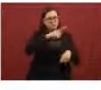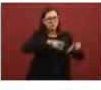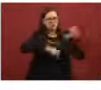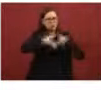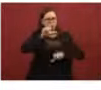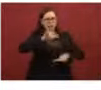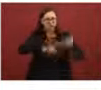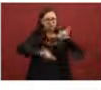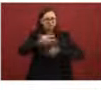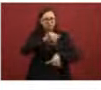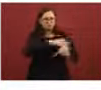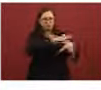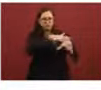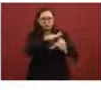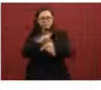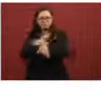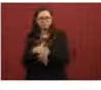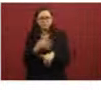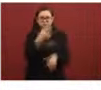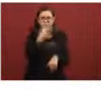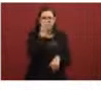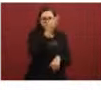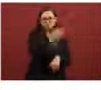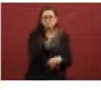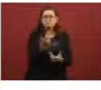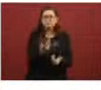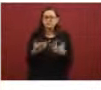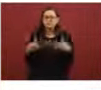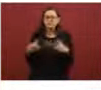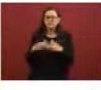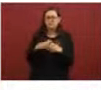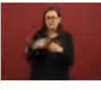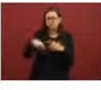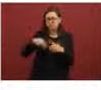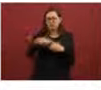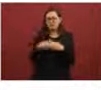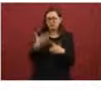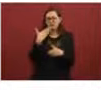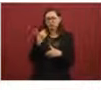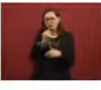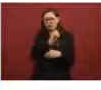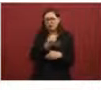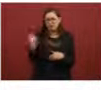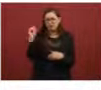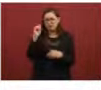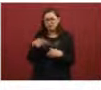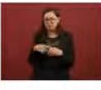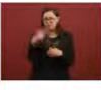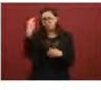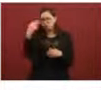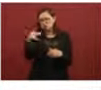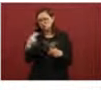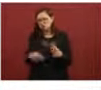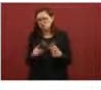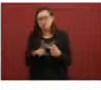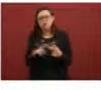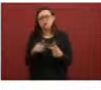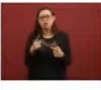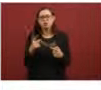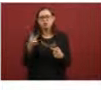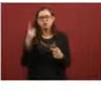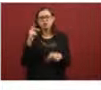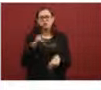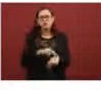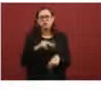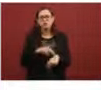participaron expertos. Estos son los aquí señalados en nombre, pero hay otros que no aparecen, la doctora Alicia Piñeira,